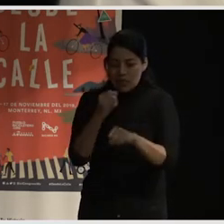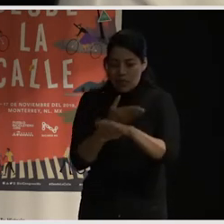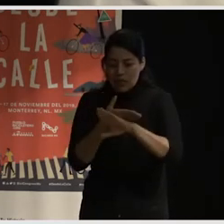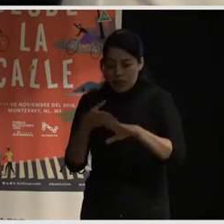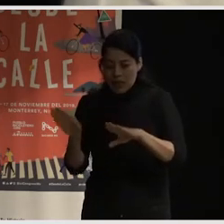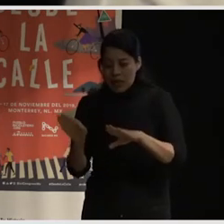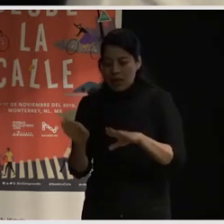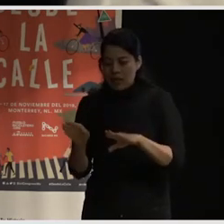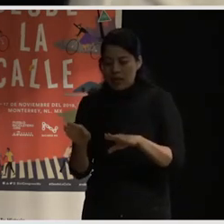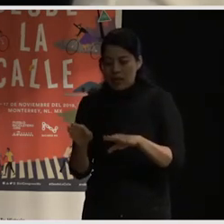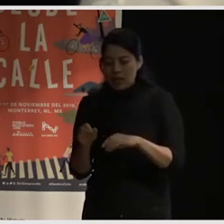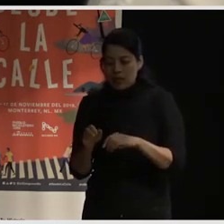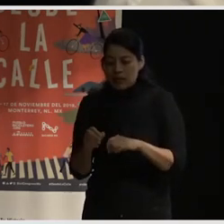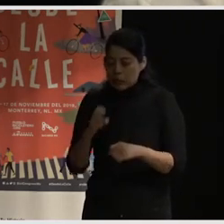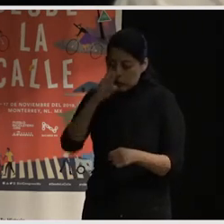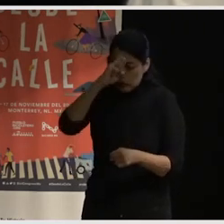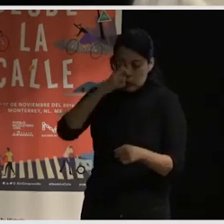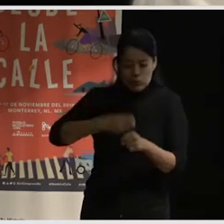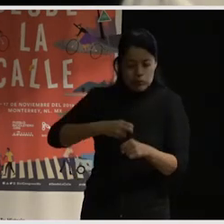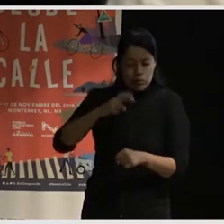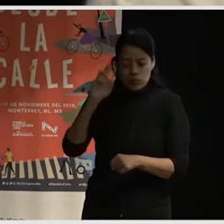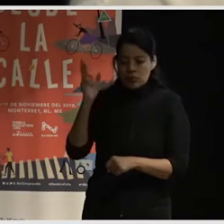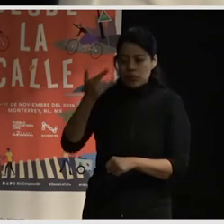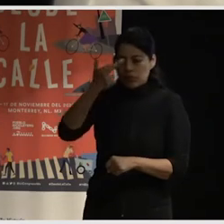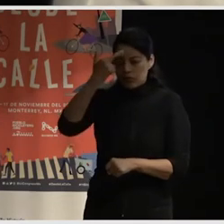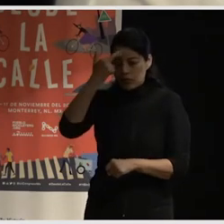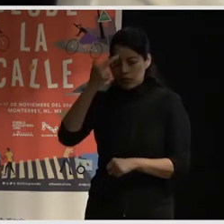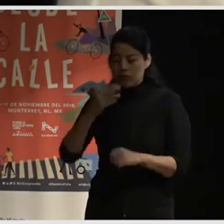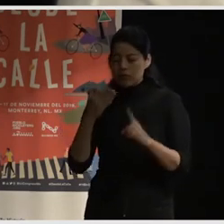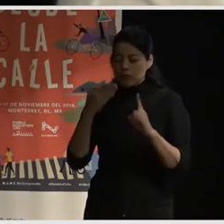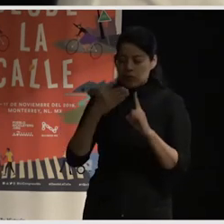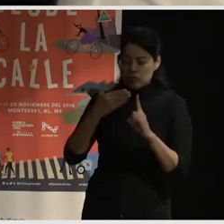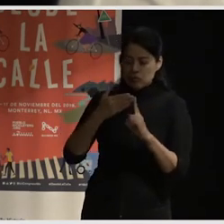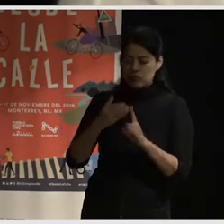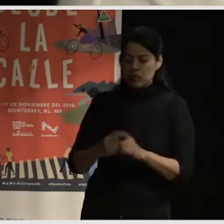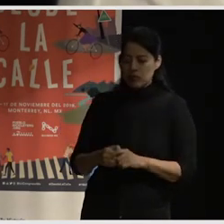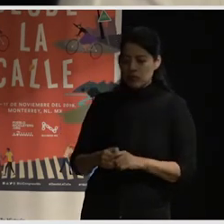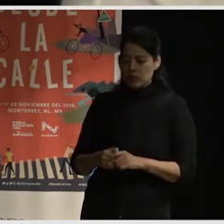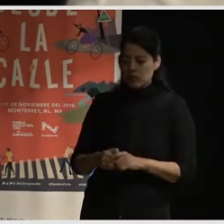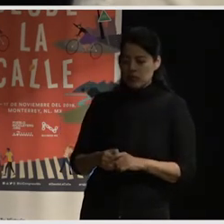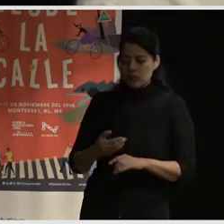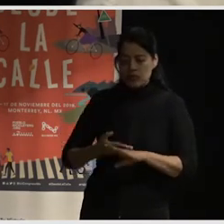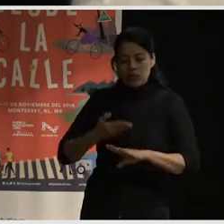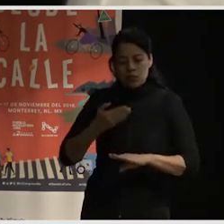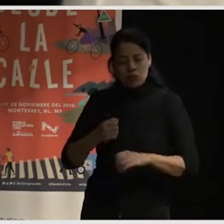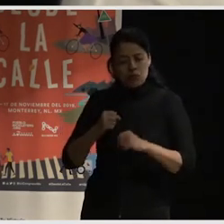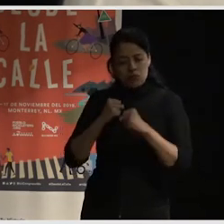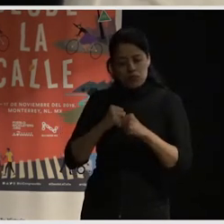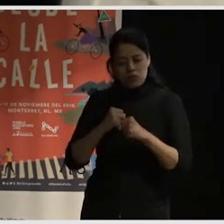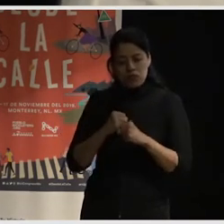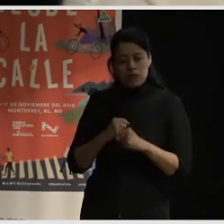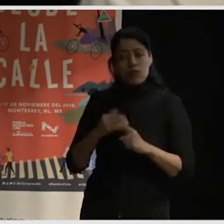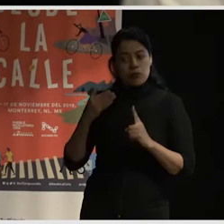un un durísimo recordatorio y estrategia muy muy muy fuerte